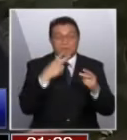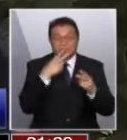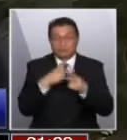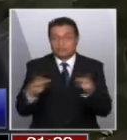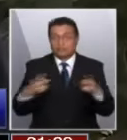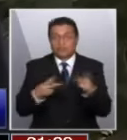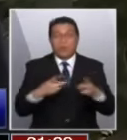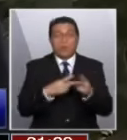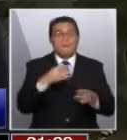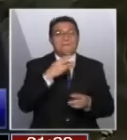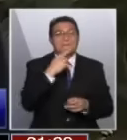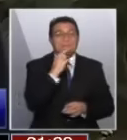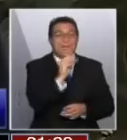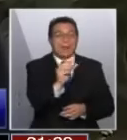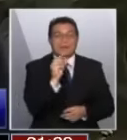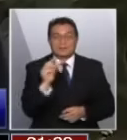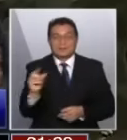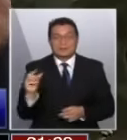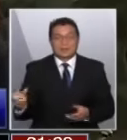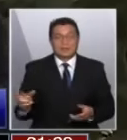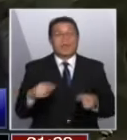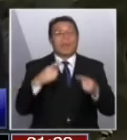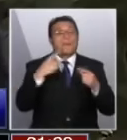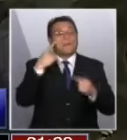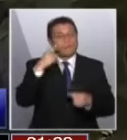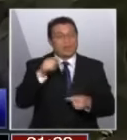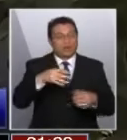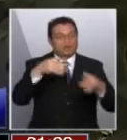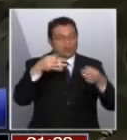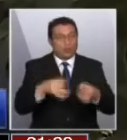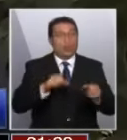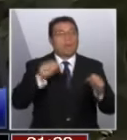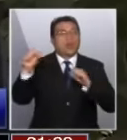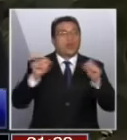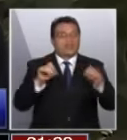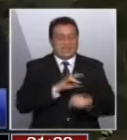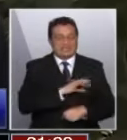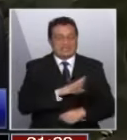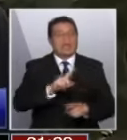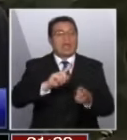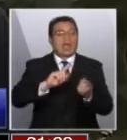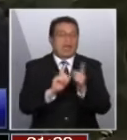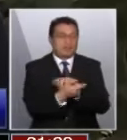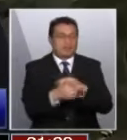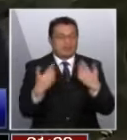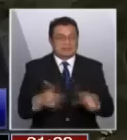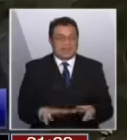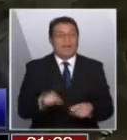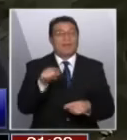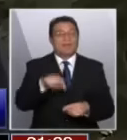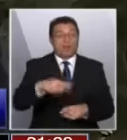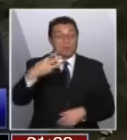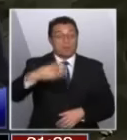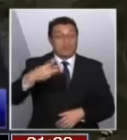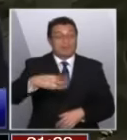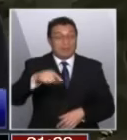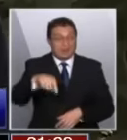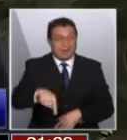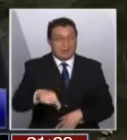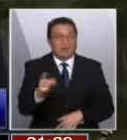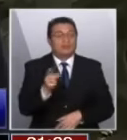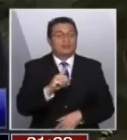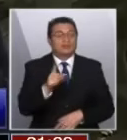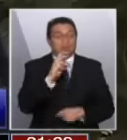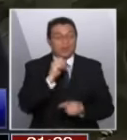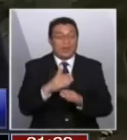mensaje Pero estoy seguro que que la política en Chile cambió y que esta elección municipal no es el